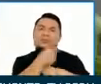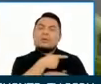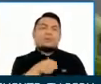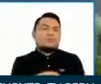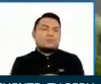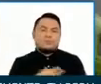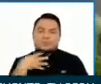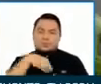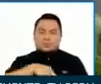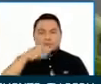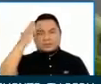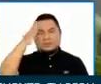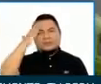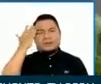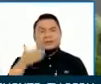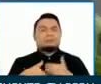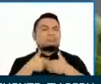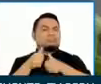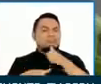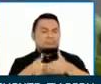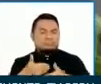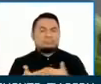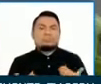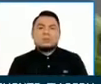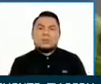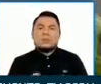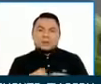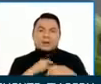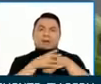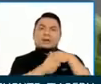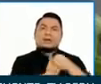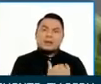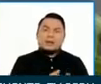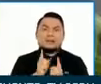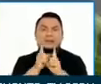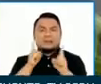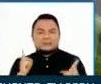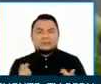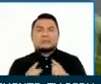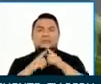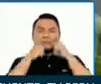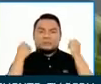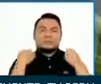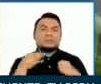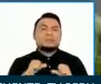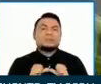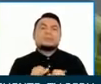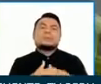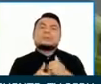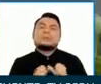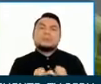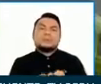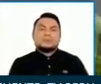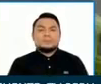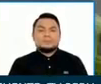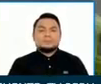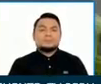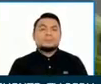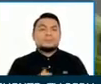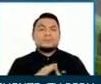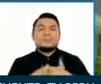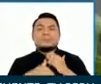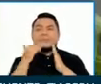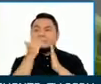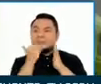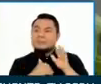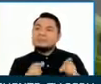estamos acostumbrando a efectivamente hacer lavado de manos permanente. Todo esto tiene